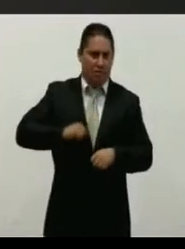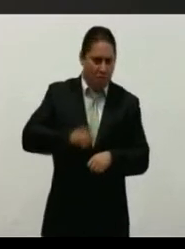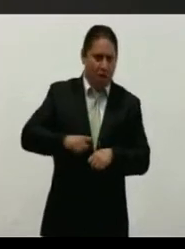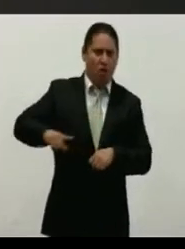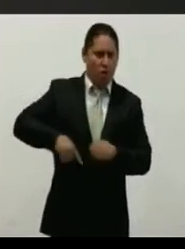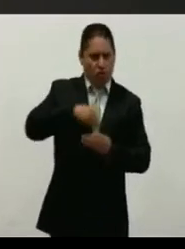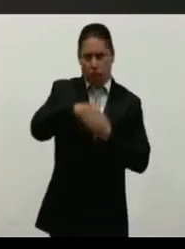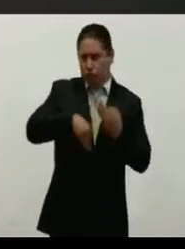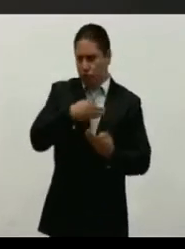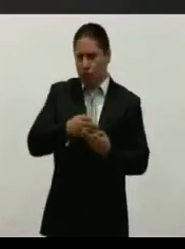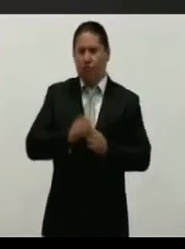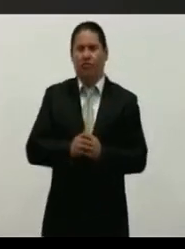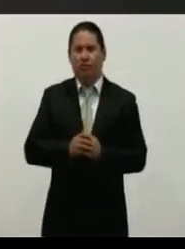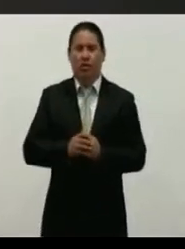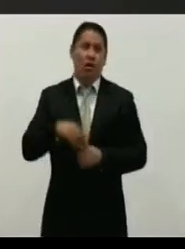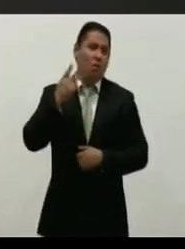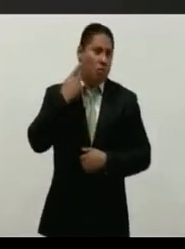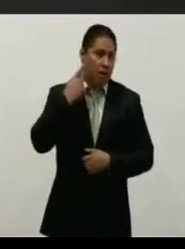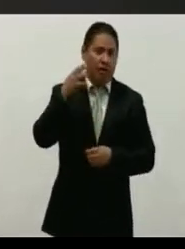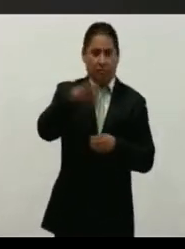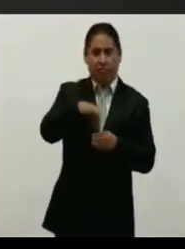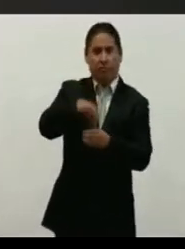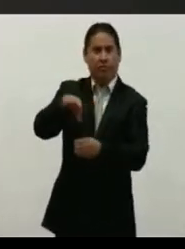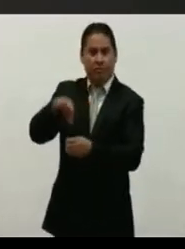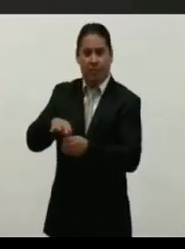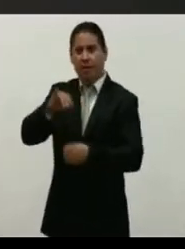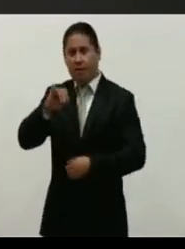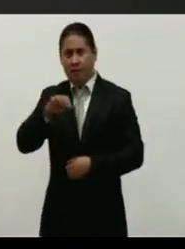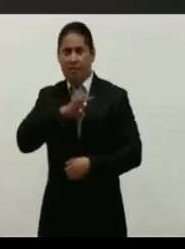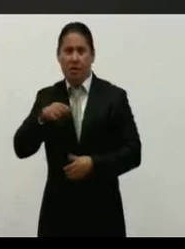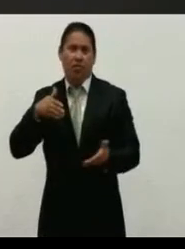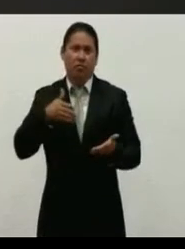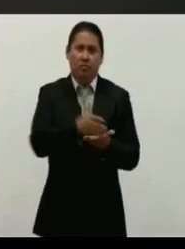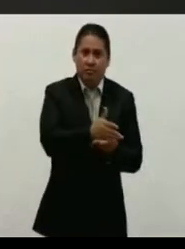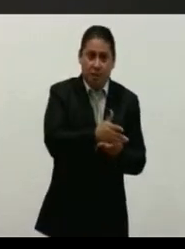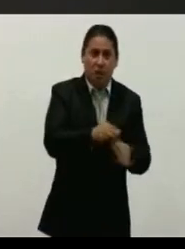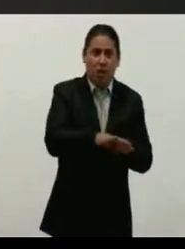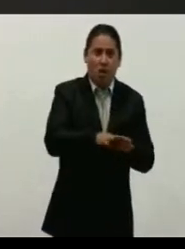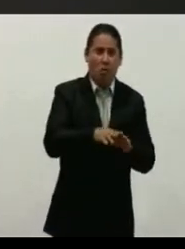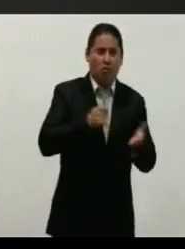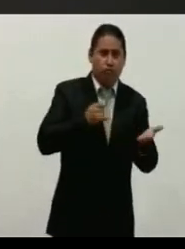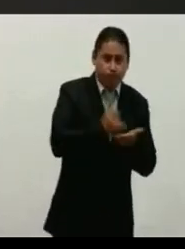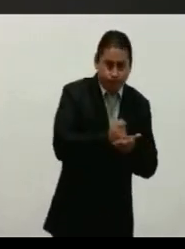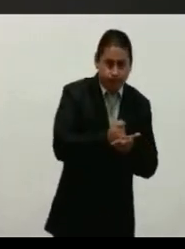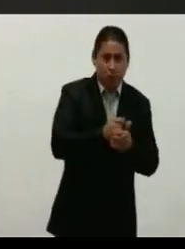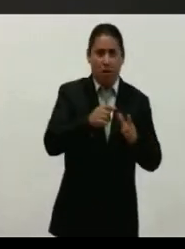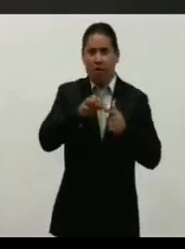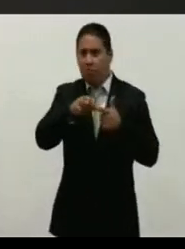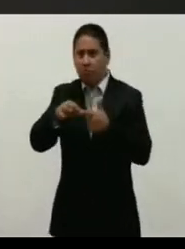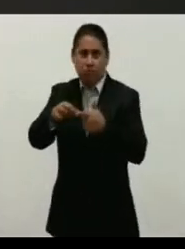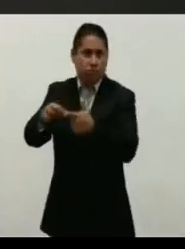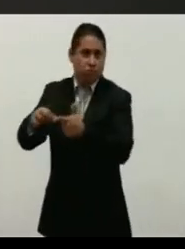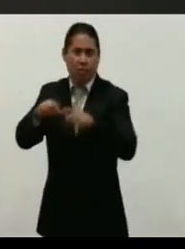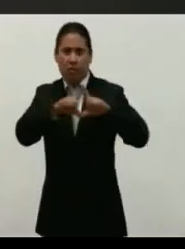la representación política y las elecciones son medios para llegar a la adopción de decisiones que guían el rumbo de